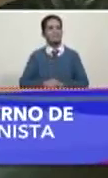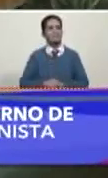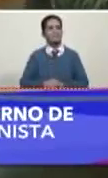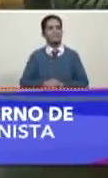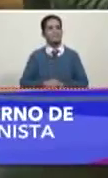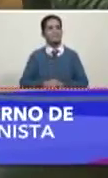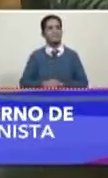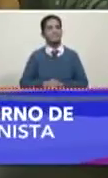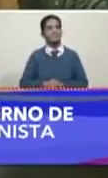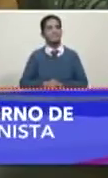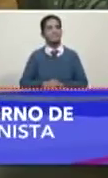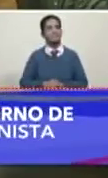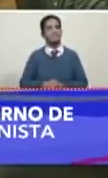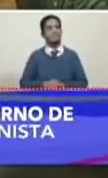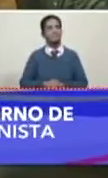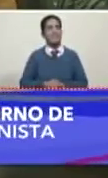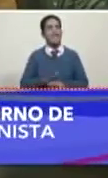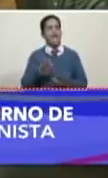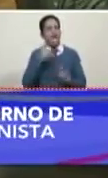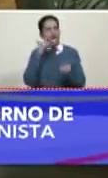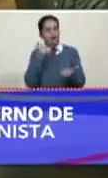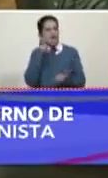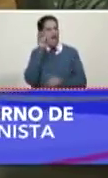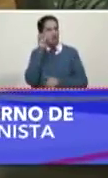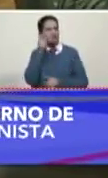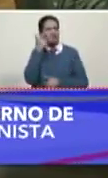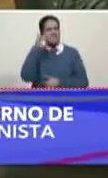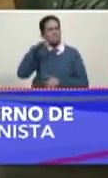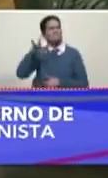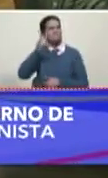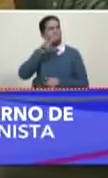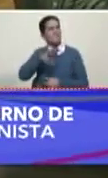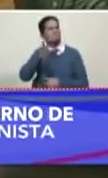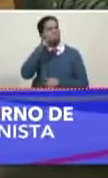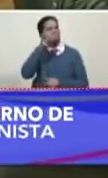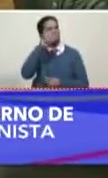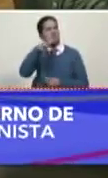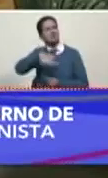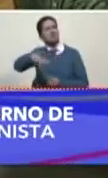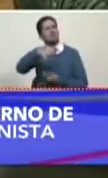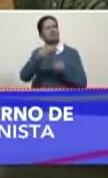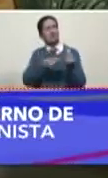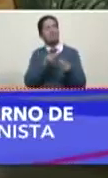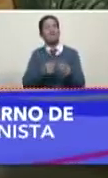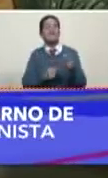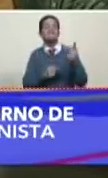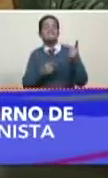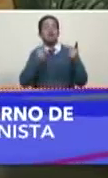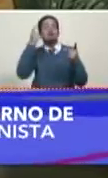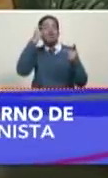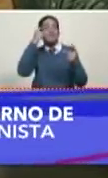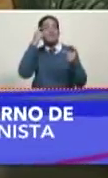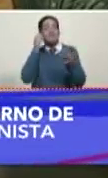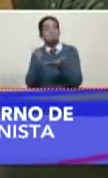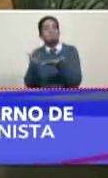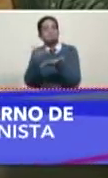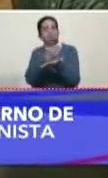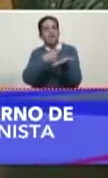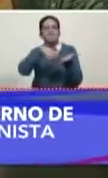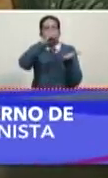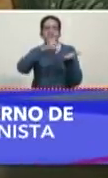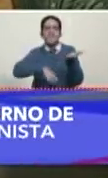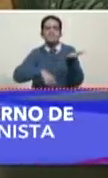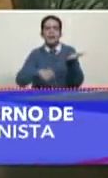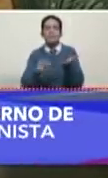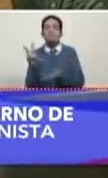parte del sonido ambiente que se vive acá en la Plaza Bolívar de Caracas en esta jornada, segunda jornada de recolección de firmas donde